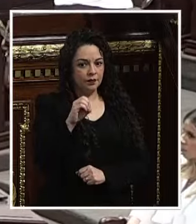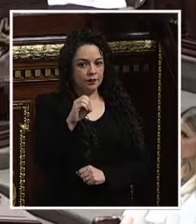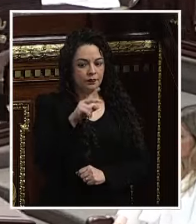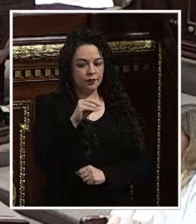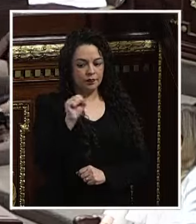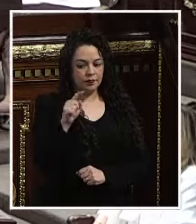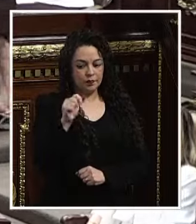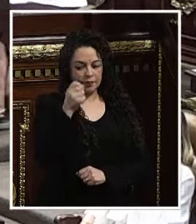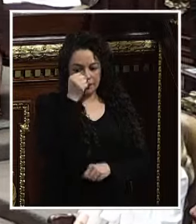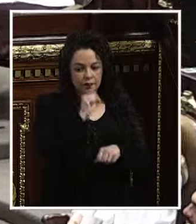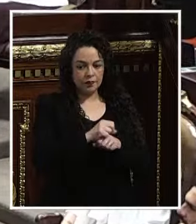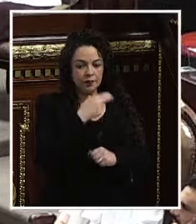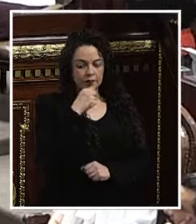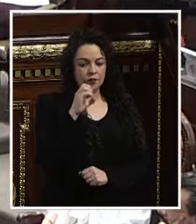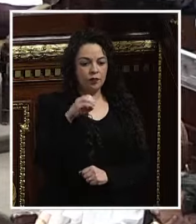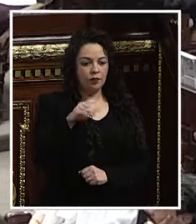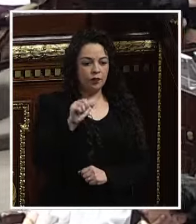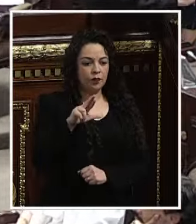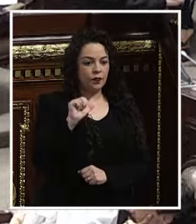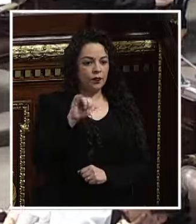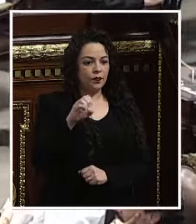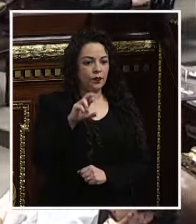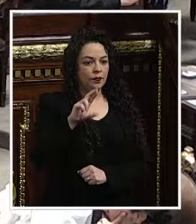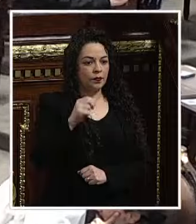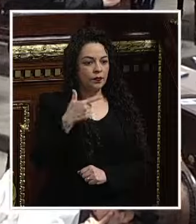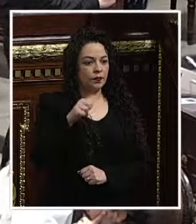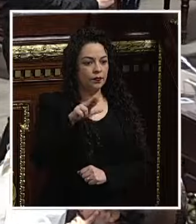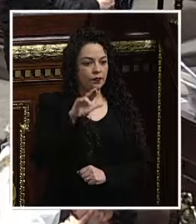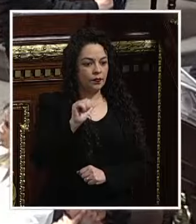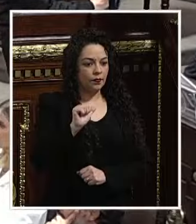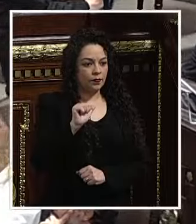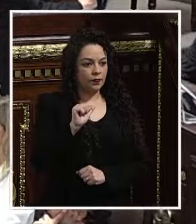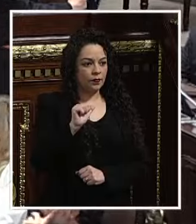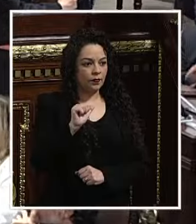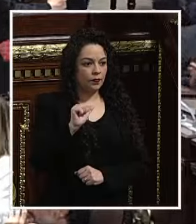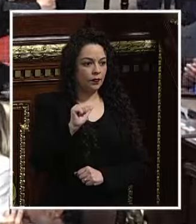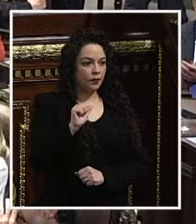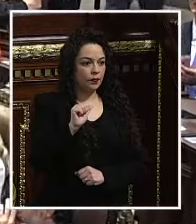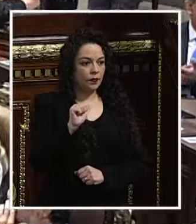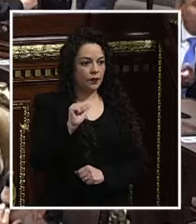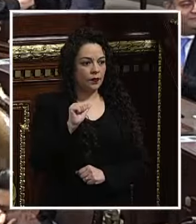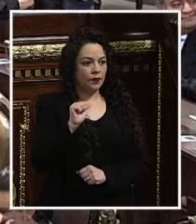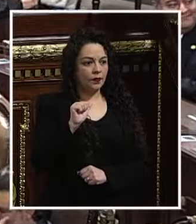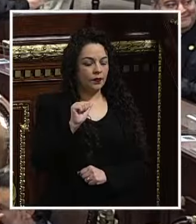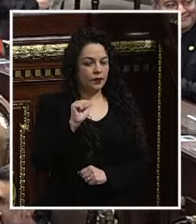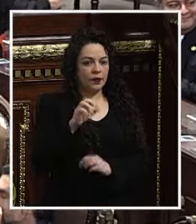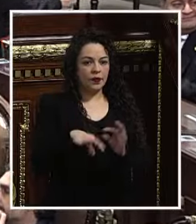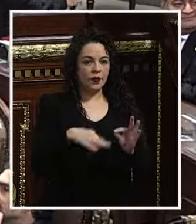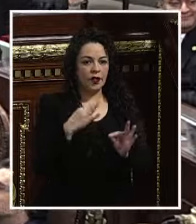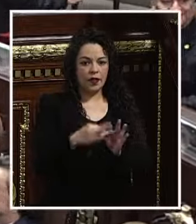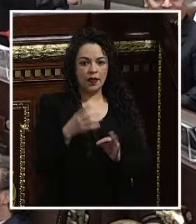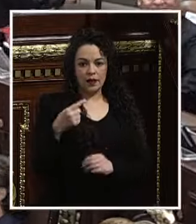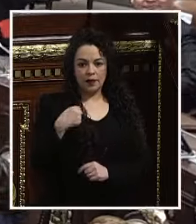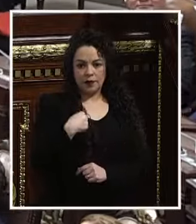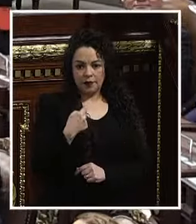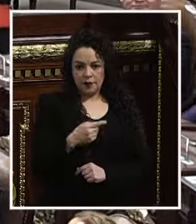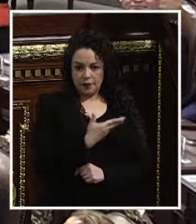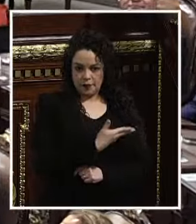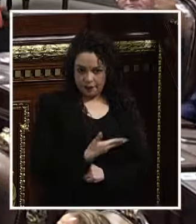Postsecretario, Omar Alejandro García Loria. Cumplida su instrucción, diputado